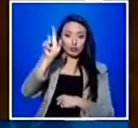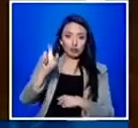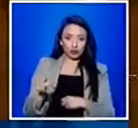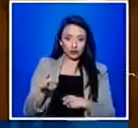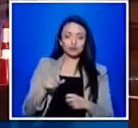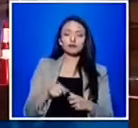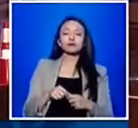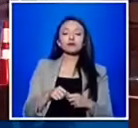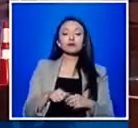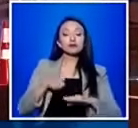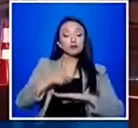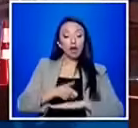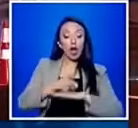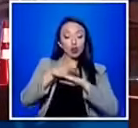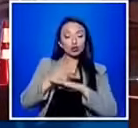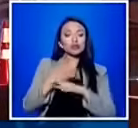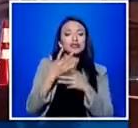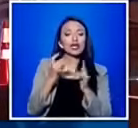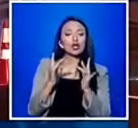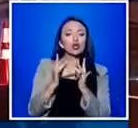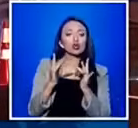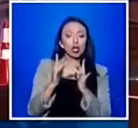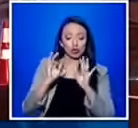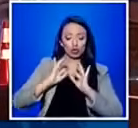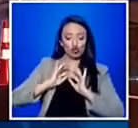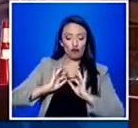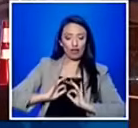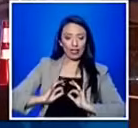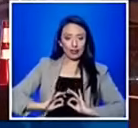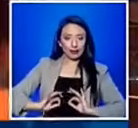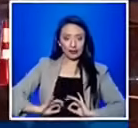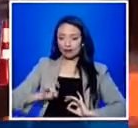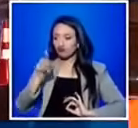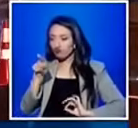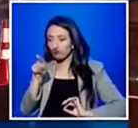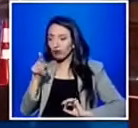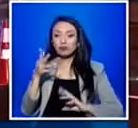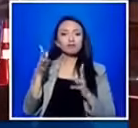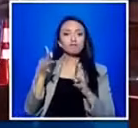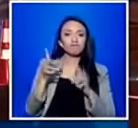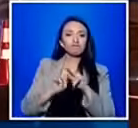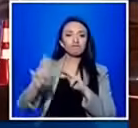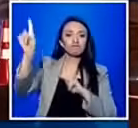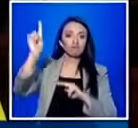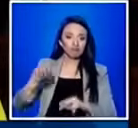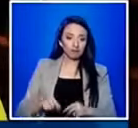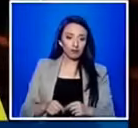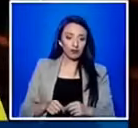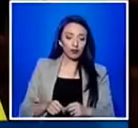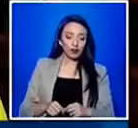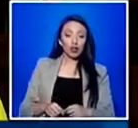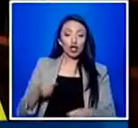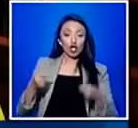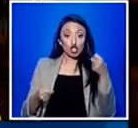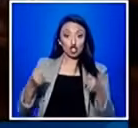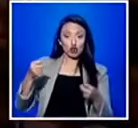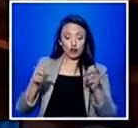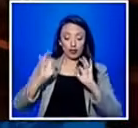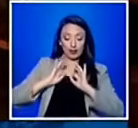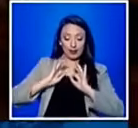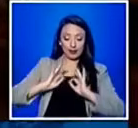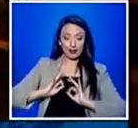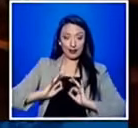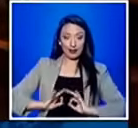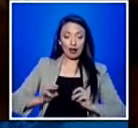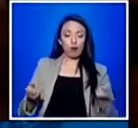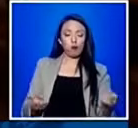Las autoridades trataron de tomar contacto con el conductor del vehículo pesado, pero fue imposible. Y el conductor